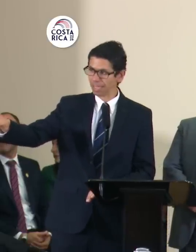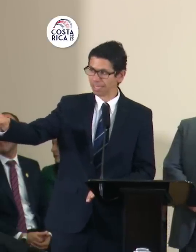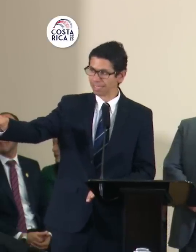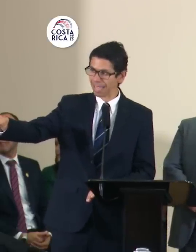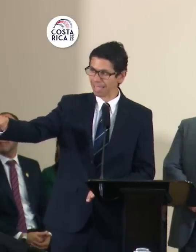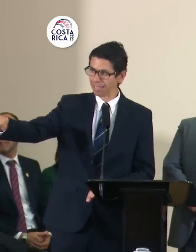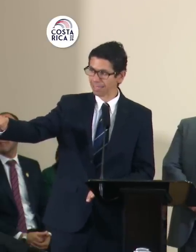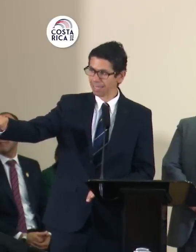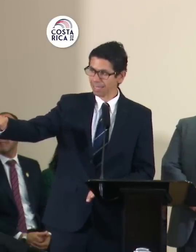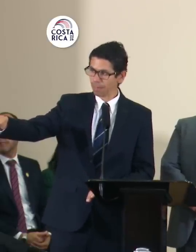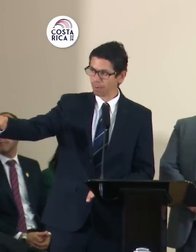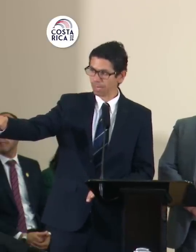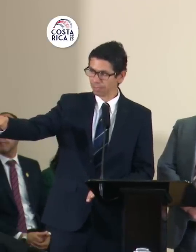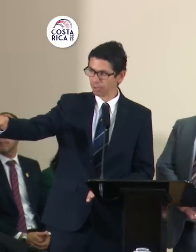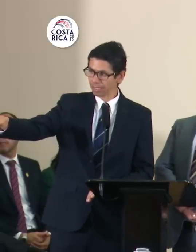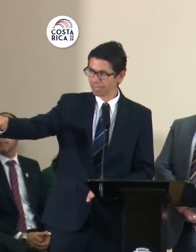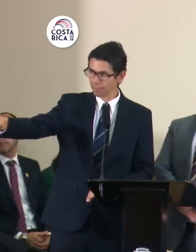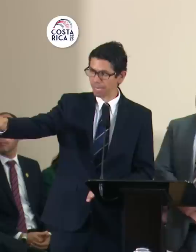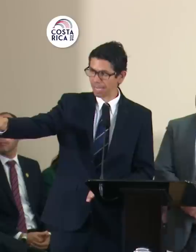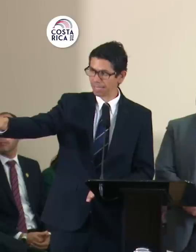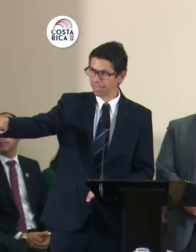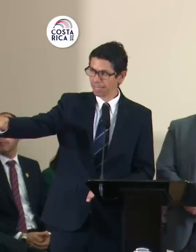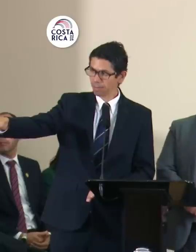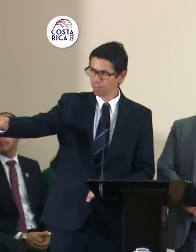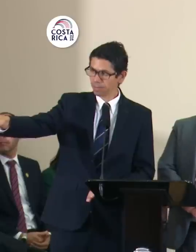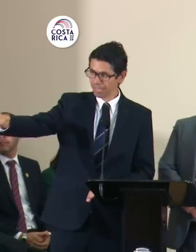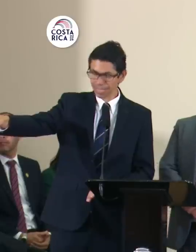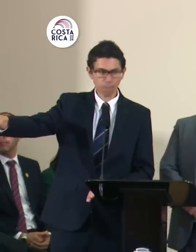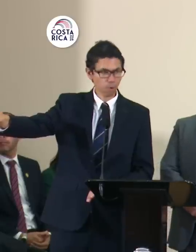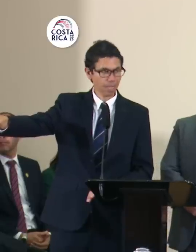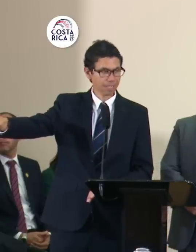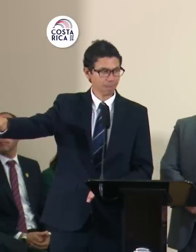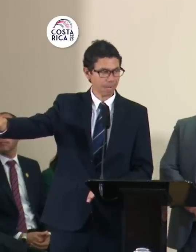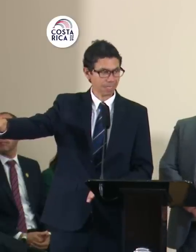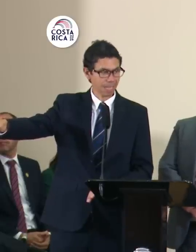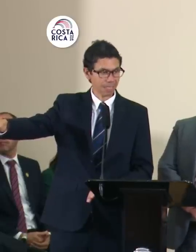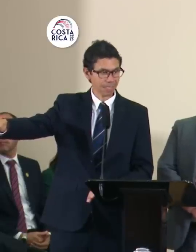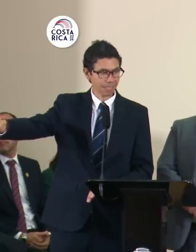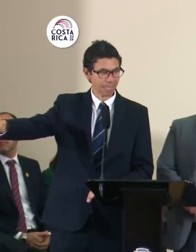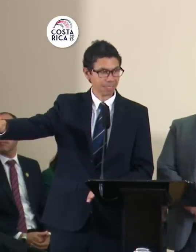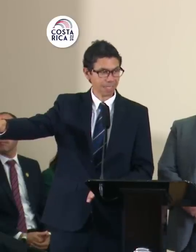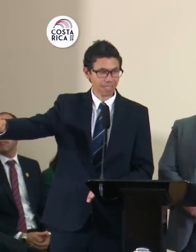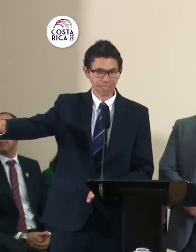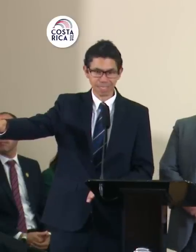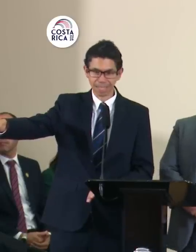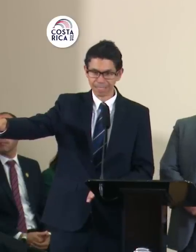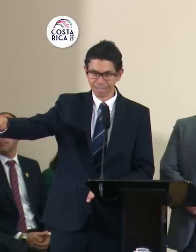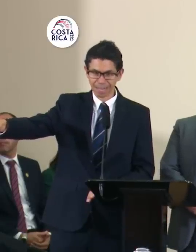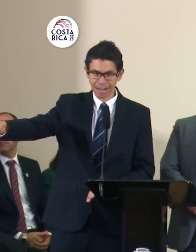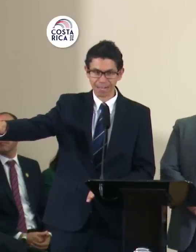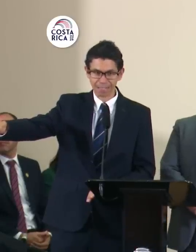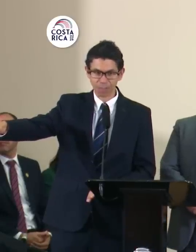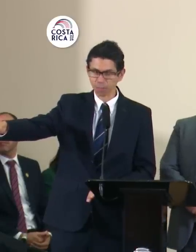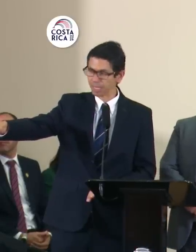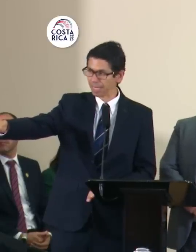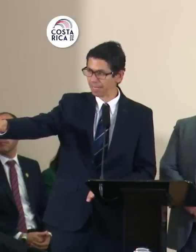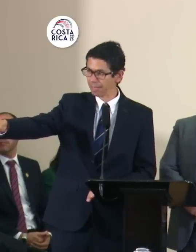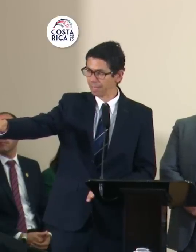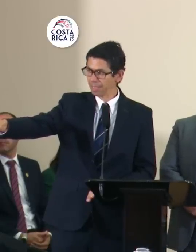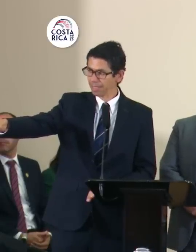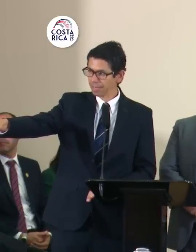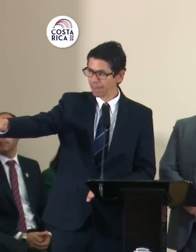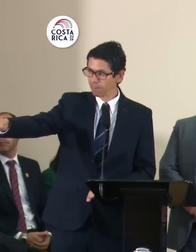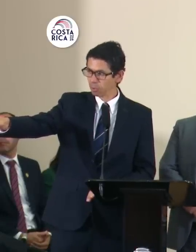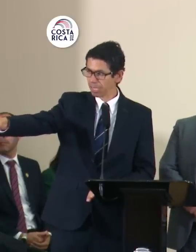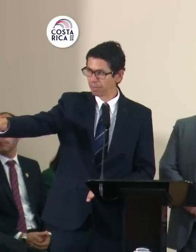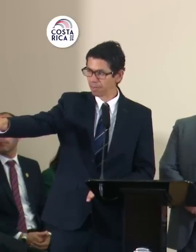fueron, las comunidades aisladas, la población desesperada. Tenían mujeres embarazadas en el de la izquierda, tenían que sacarlas al